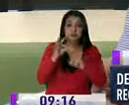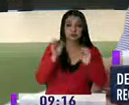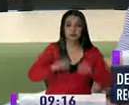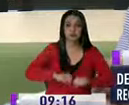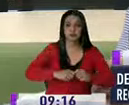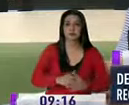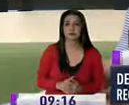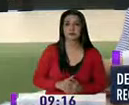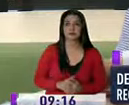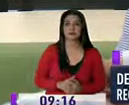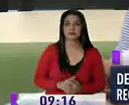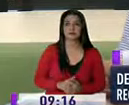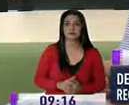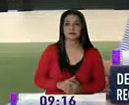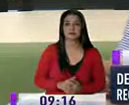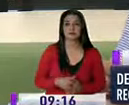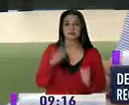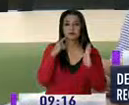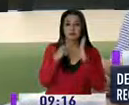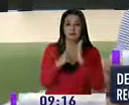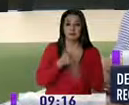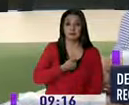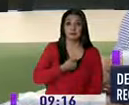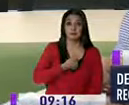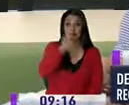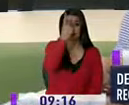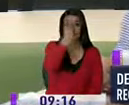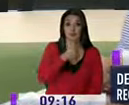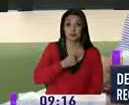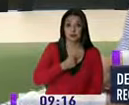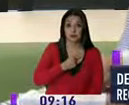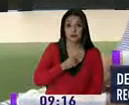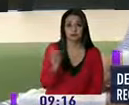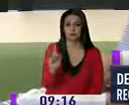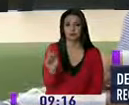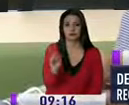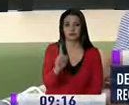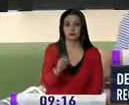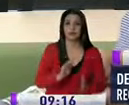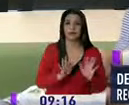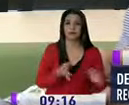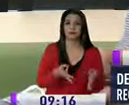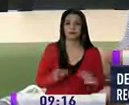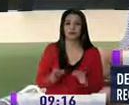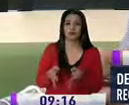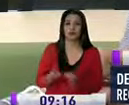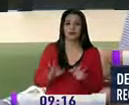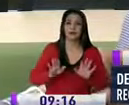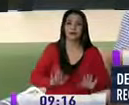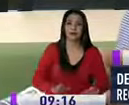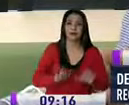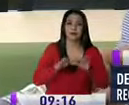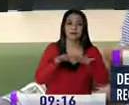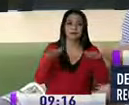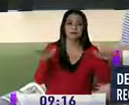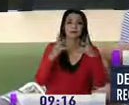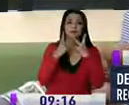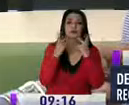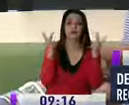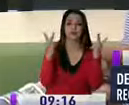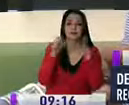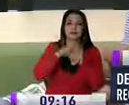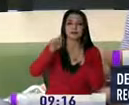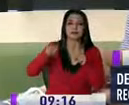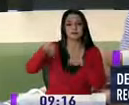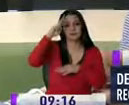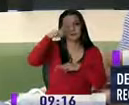Y no es algo que nosotros lo hemos establecido, es la forma como opera la red pública y el Sistema